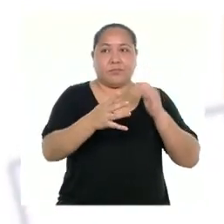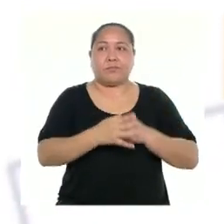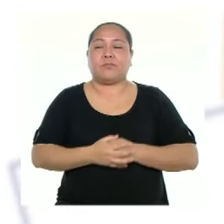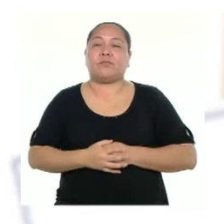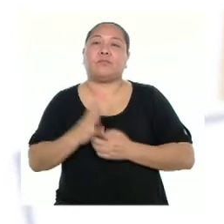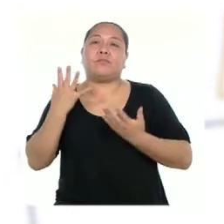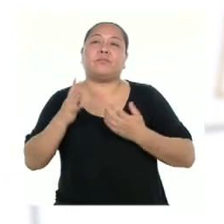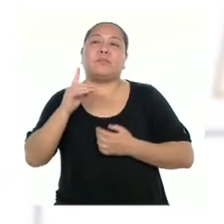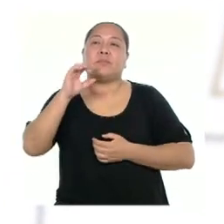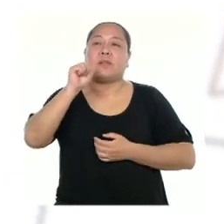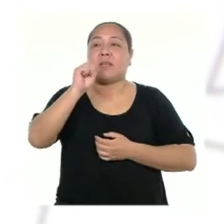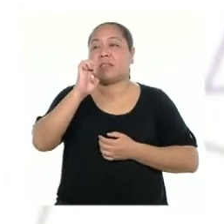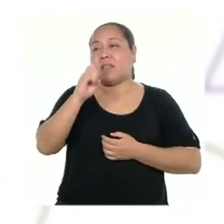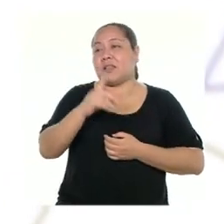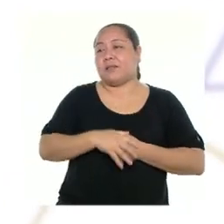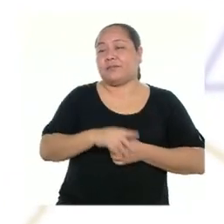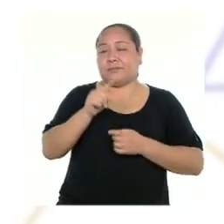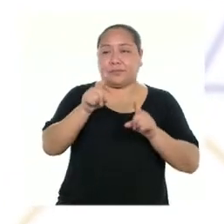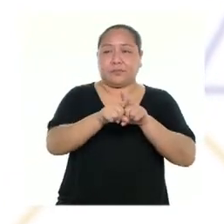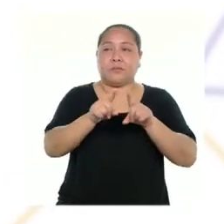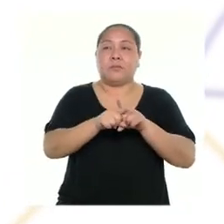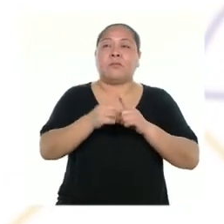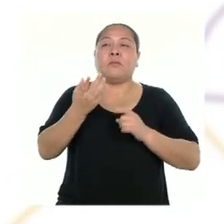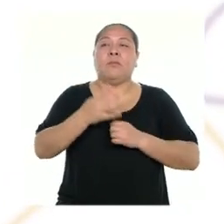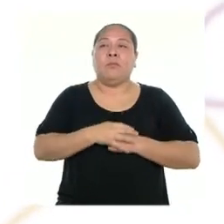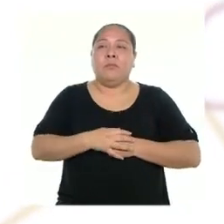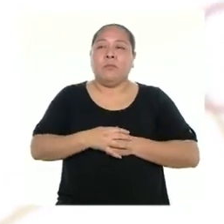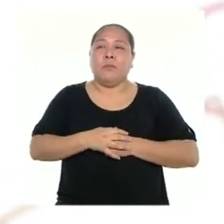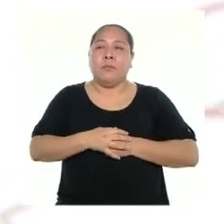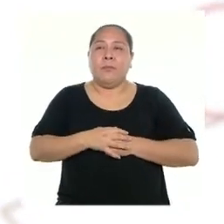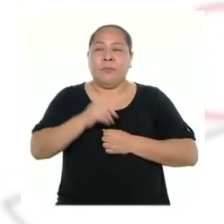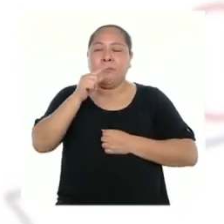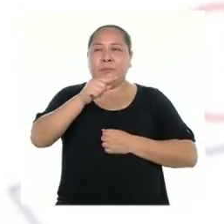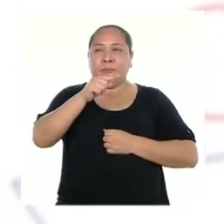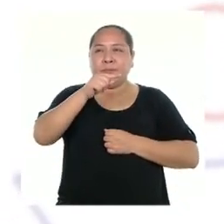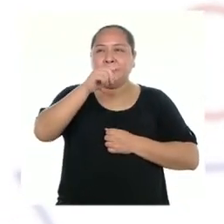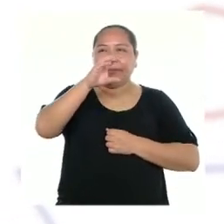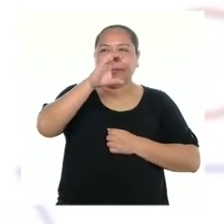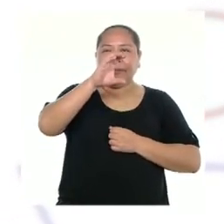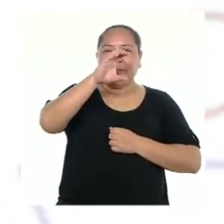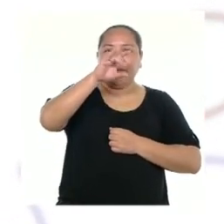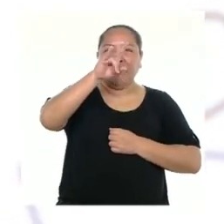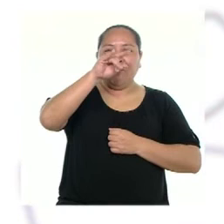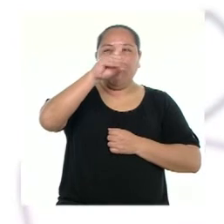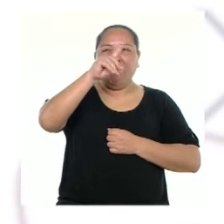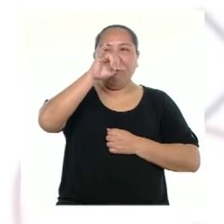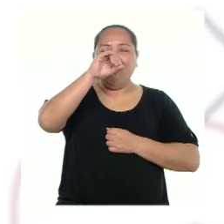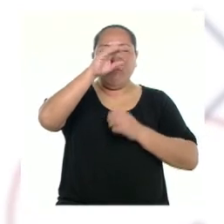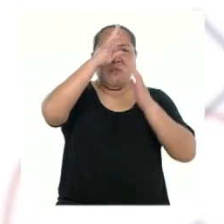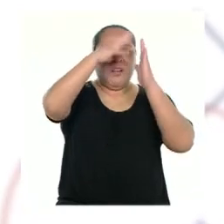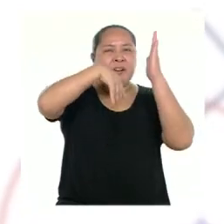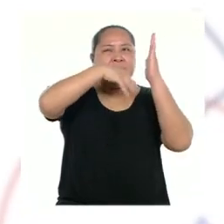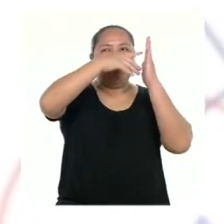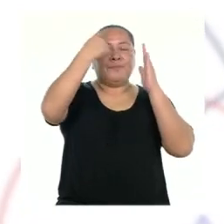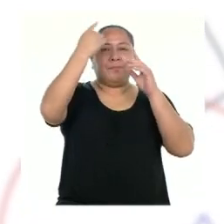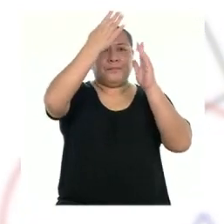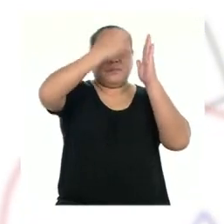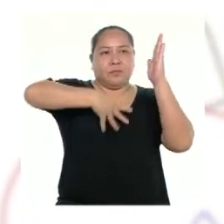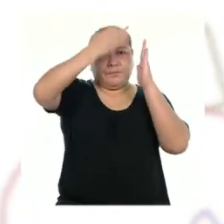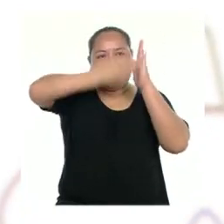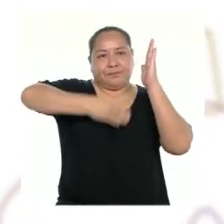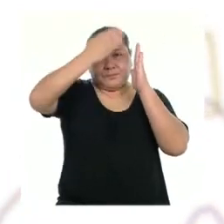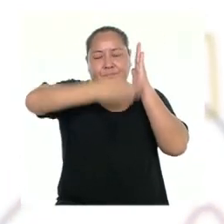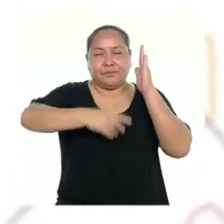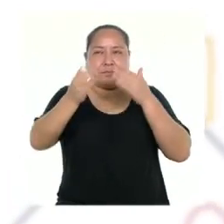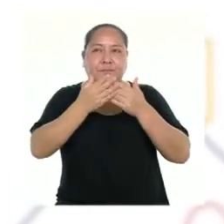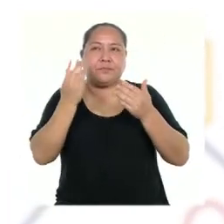el de seda y a partir de la escala gráfica. En este caso, como el mapa tiene cuadrícula, solo la remarcaremos más